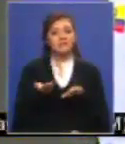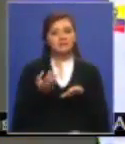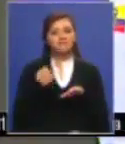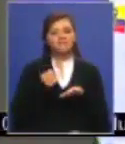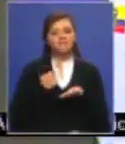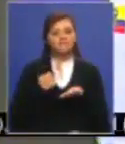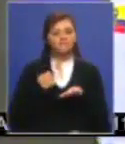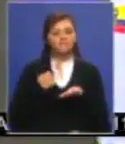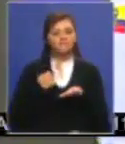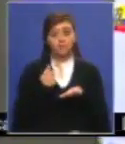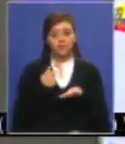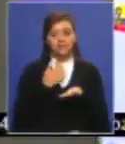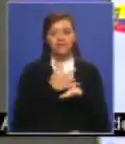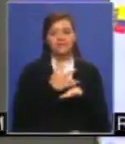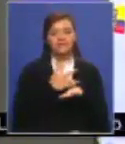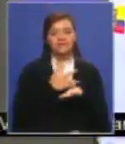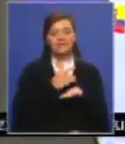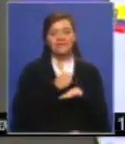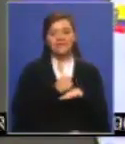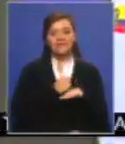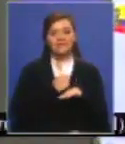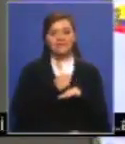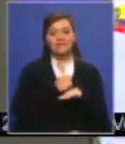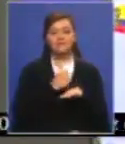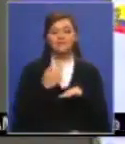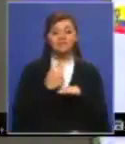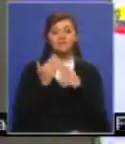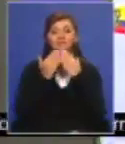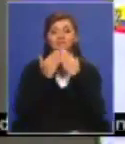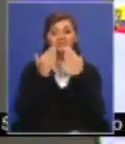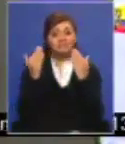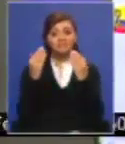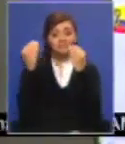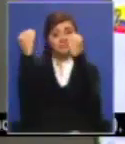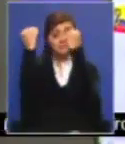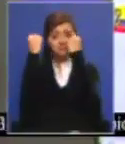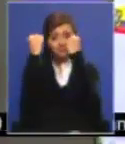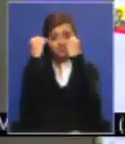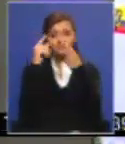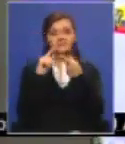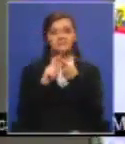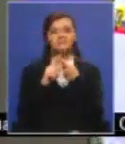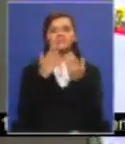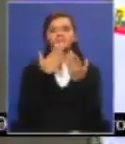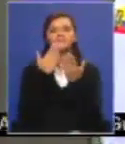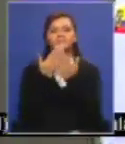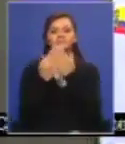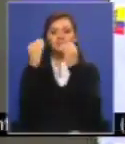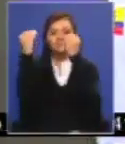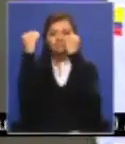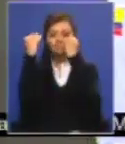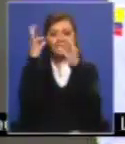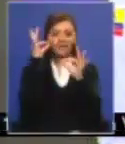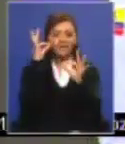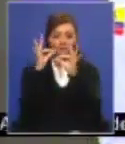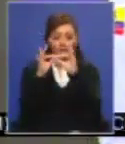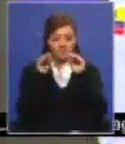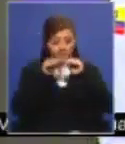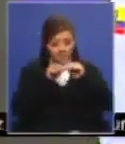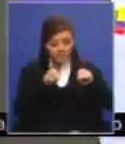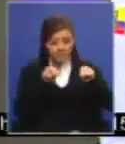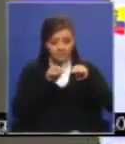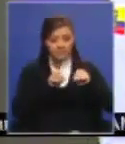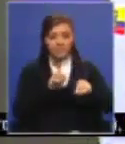esté, padre Virgilio, gracias por sus enseñanzas, gracias por esa fe, por esa